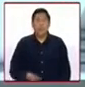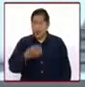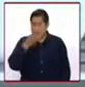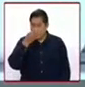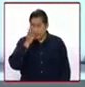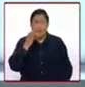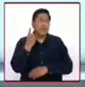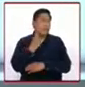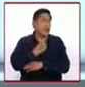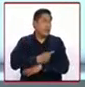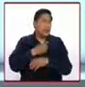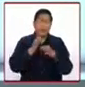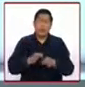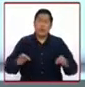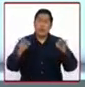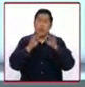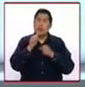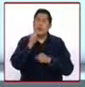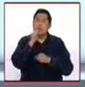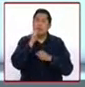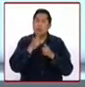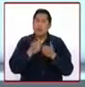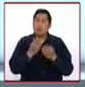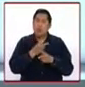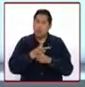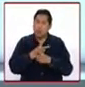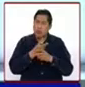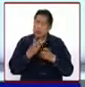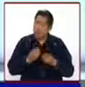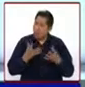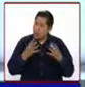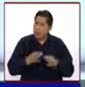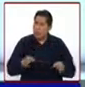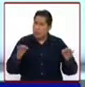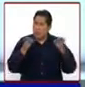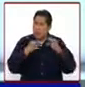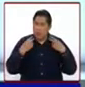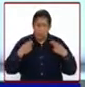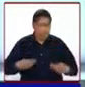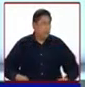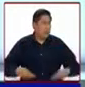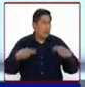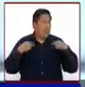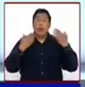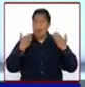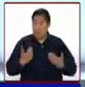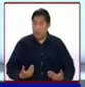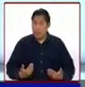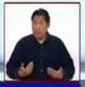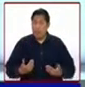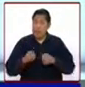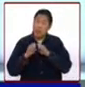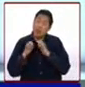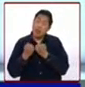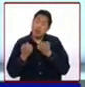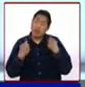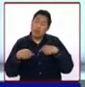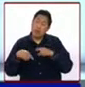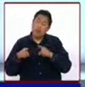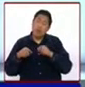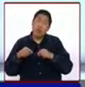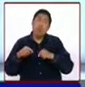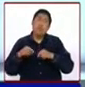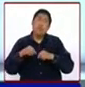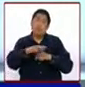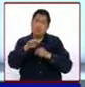Estos días estaremos hablando de la importancia del agua, de cómo cuidar este recurso que es tan importante para la humanidad. Hemos llegado con uno de nuestros equipos periodísticos